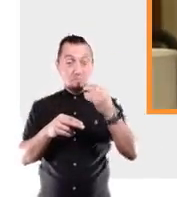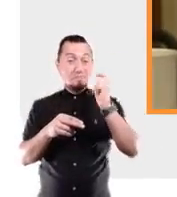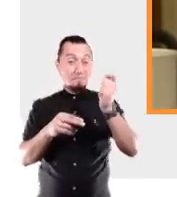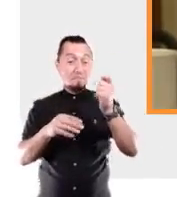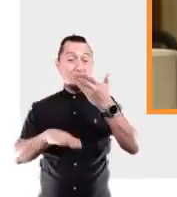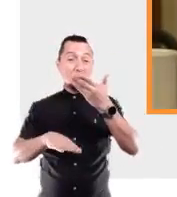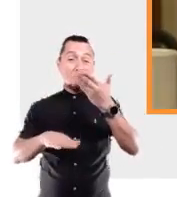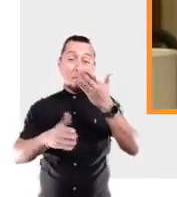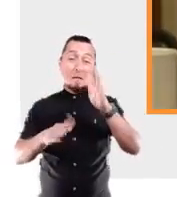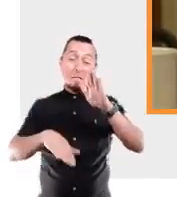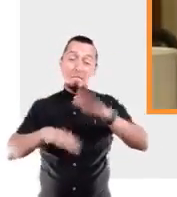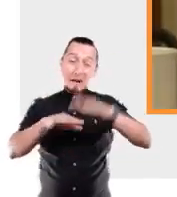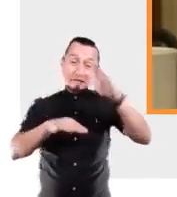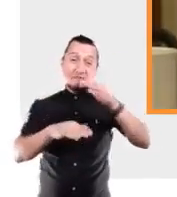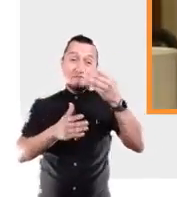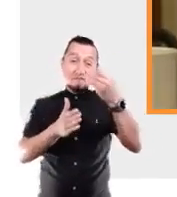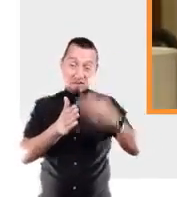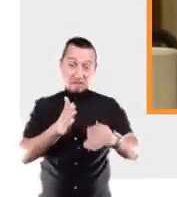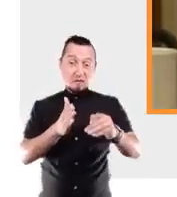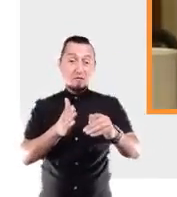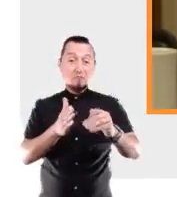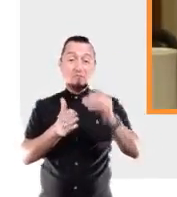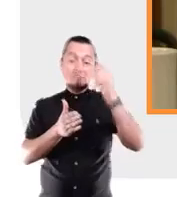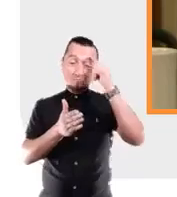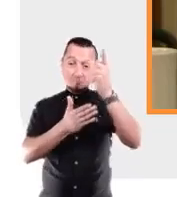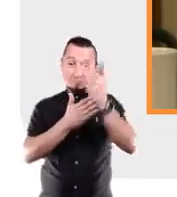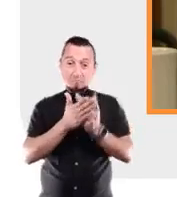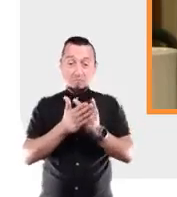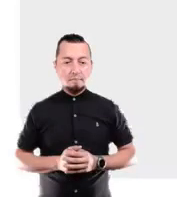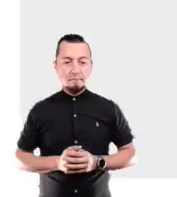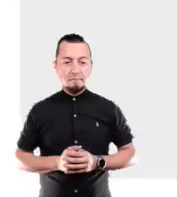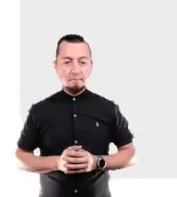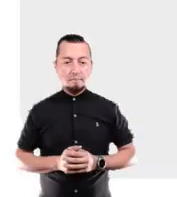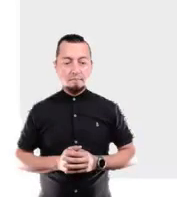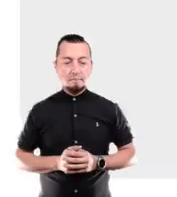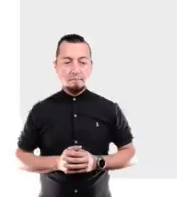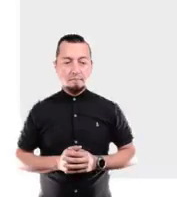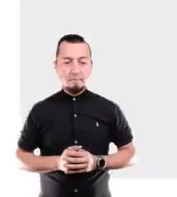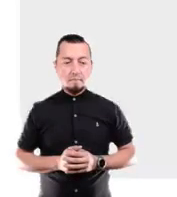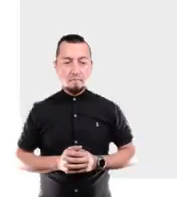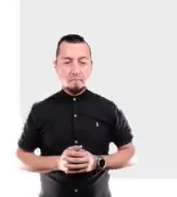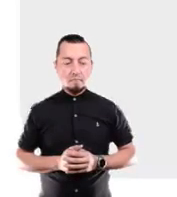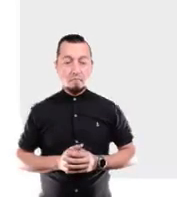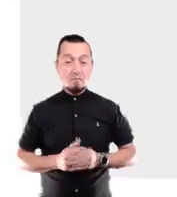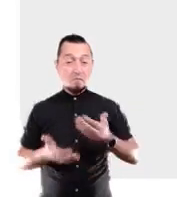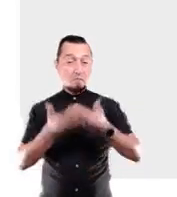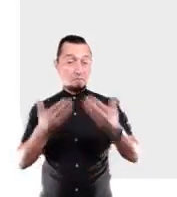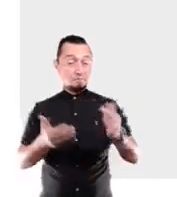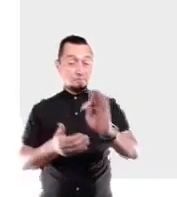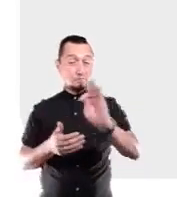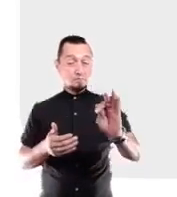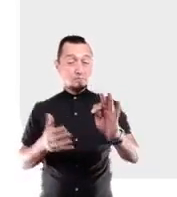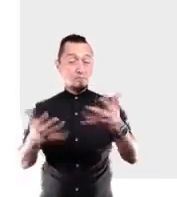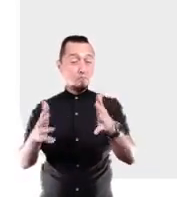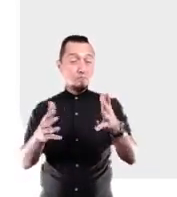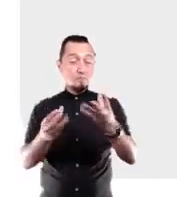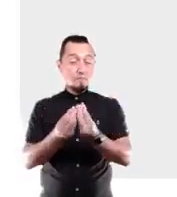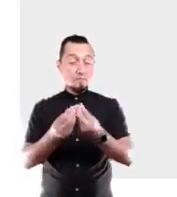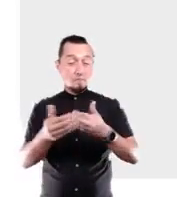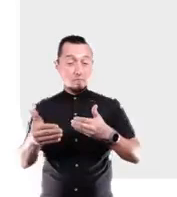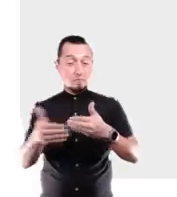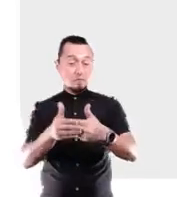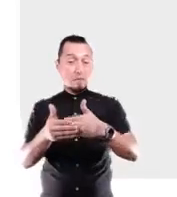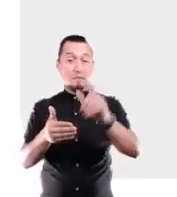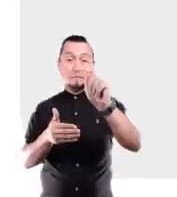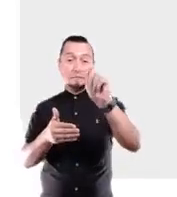edificaciones están programadas para etapas posteriores. A la fecha se estima un avance ponderado del